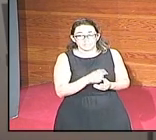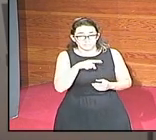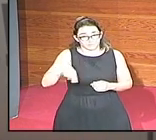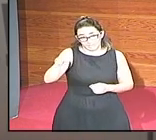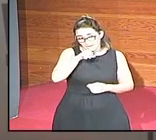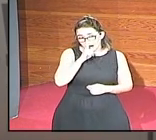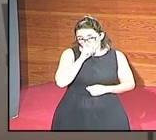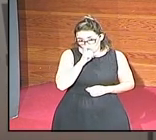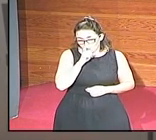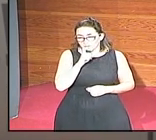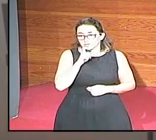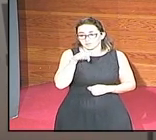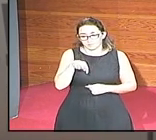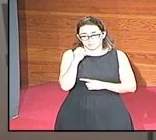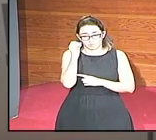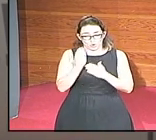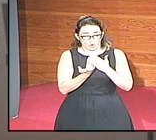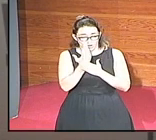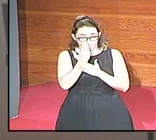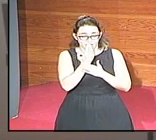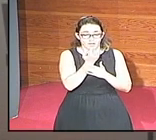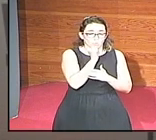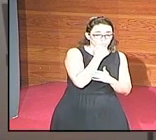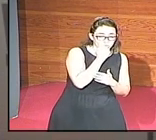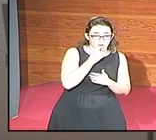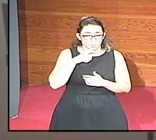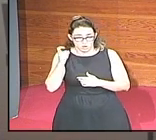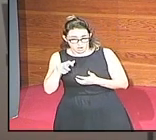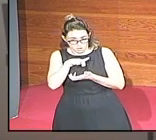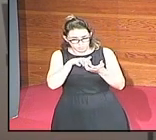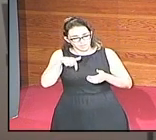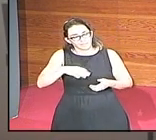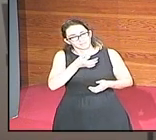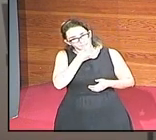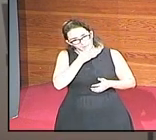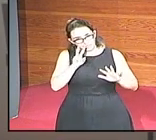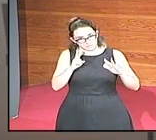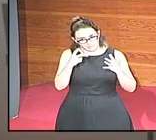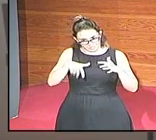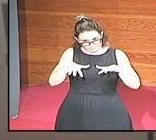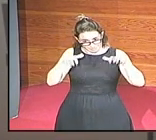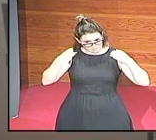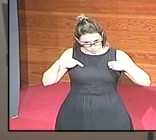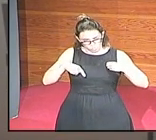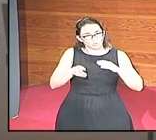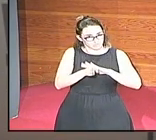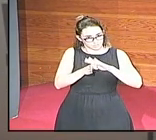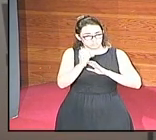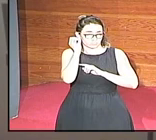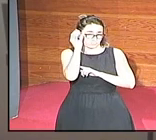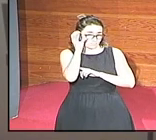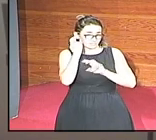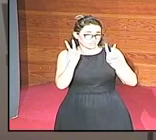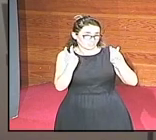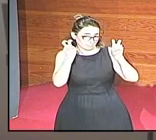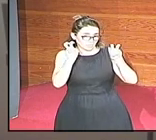esta jornada dedicada al conflicto entre Rusia y Ucrania, vamos a continuar esta tarde a las 7 de la tarde en este auditorio con la conferencia Razones de